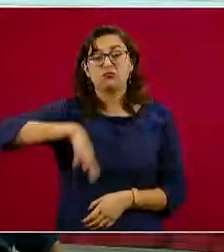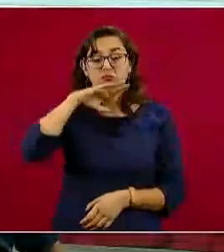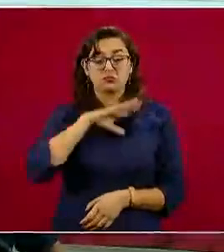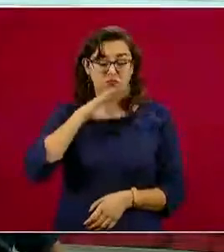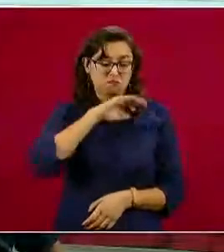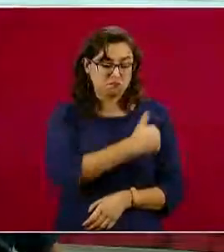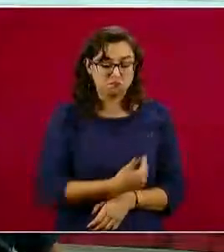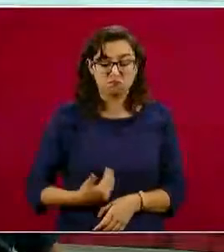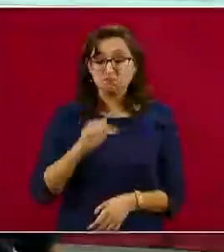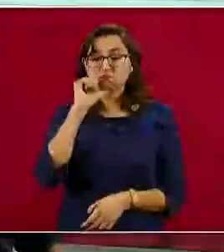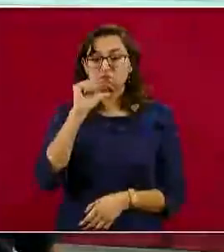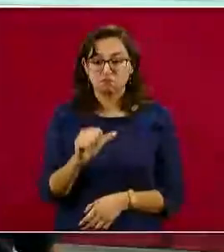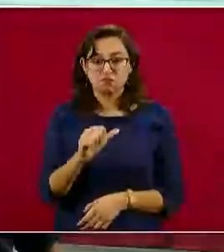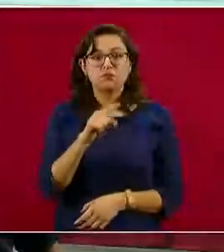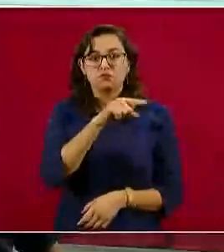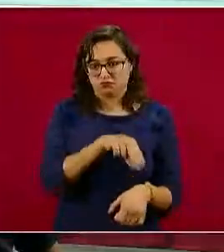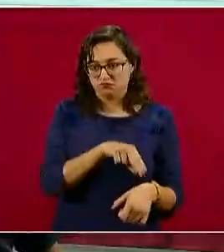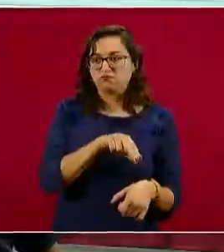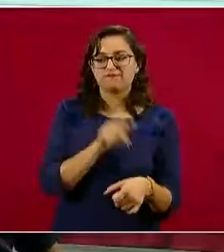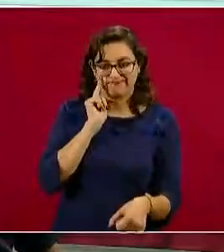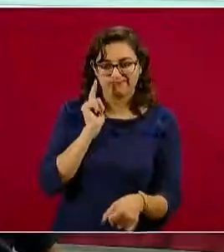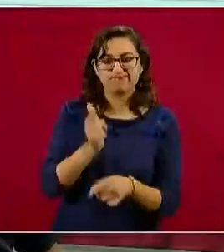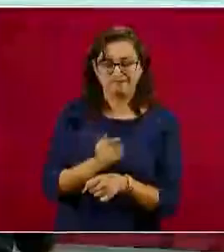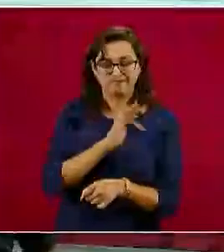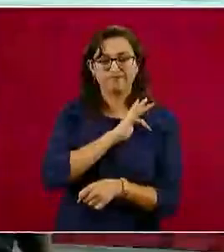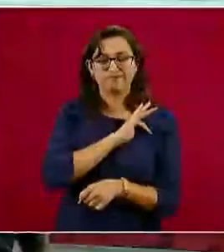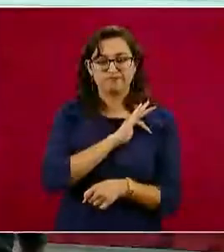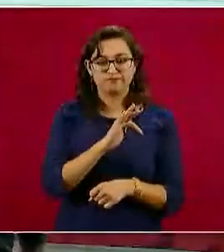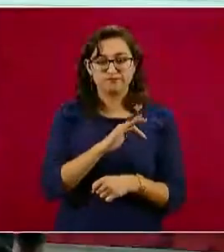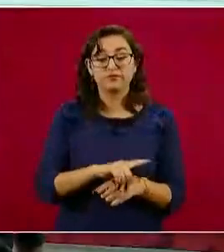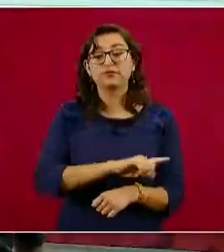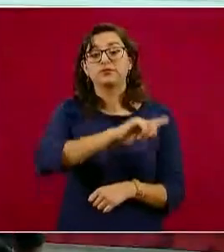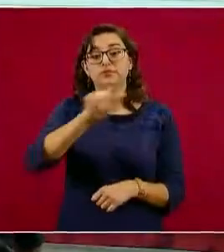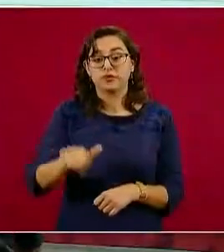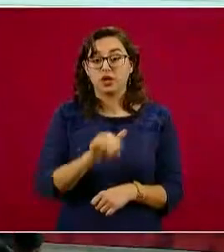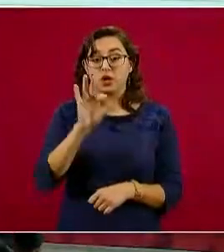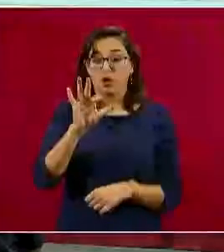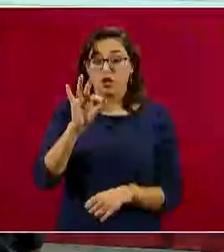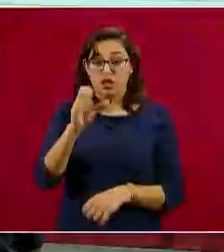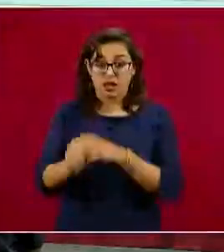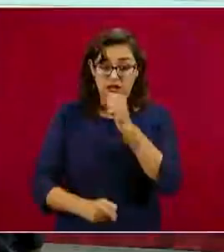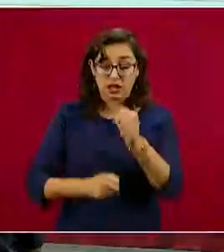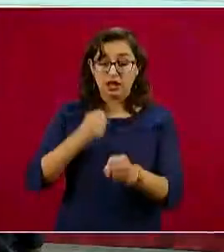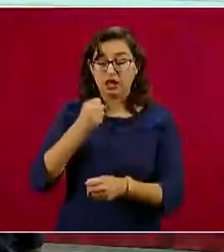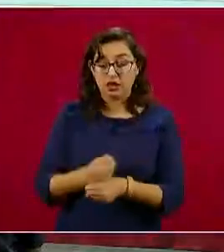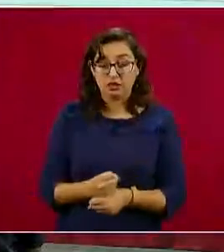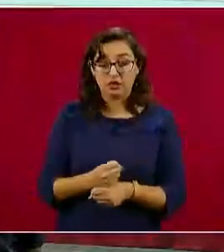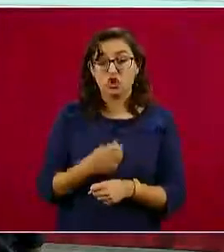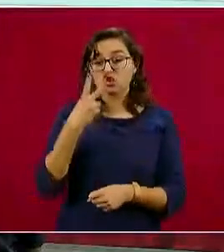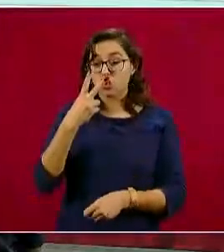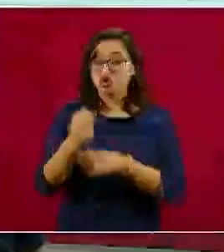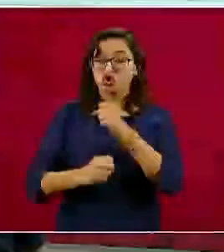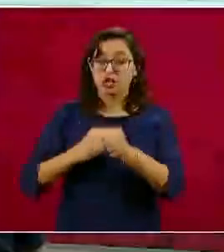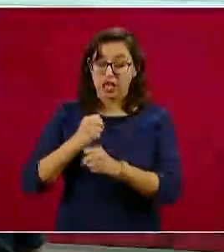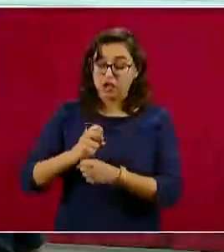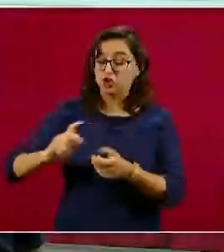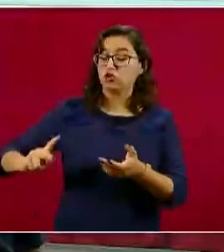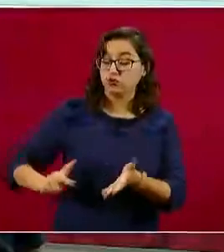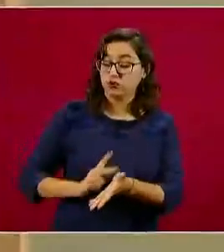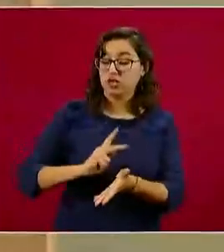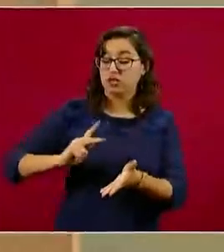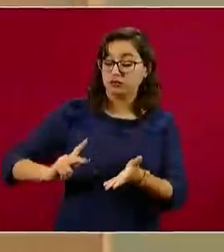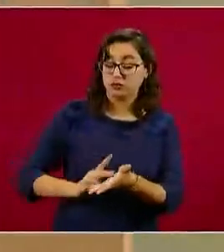la mujer, lo pueda detectar el profesional de la salud. Y a partir de los 40, lo que se invita es que al menos cada 2 años en la población, en